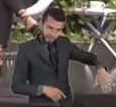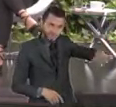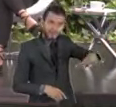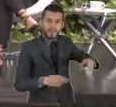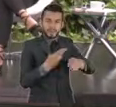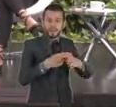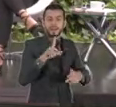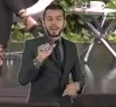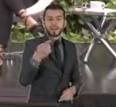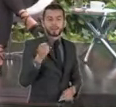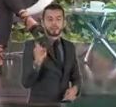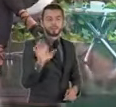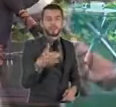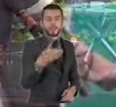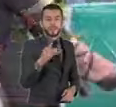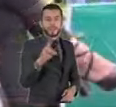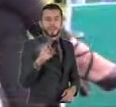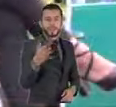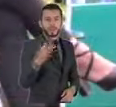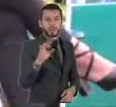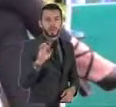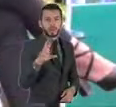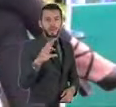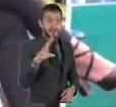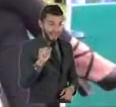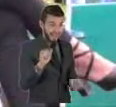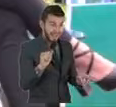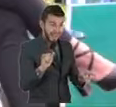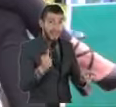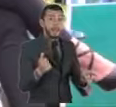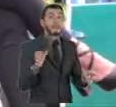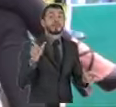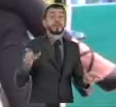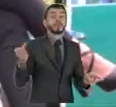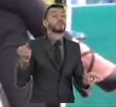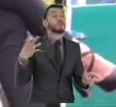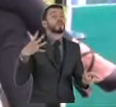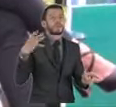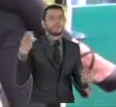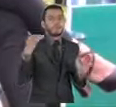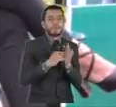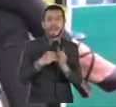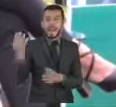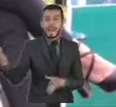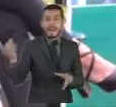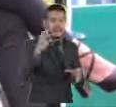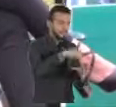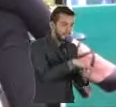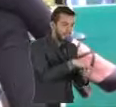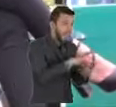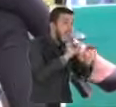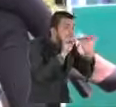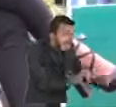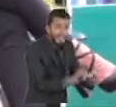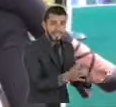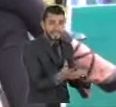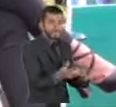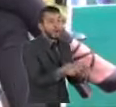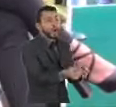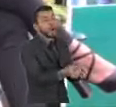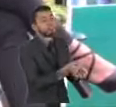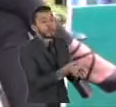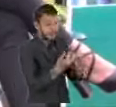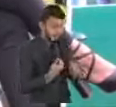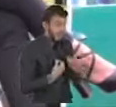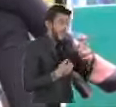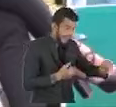Torca van a vivir 400.000 colombianos, tenemos que pensar cómo el 70% de esos colombianos vive y trabaja allá. No vive